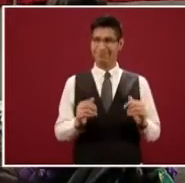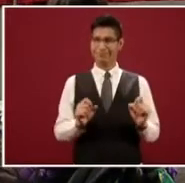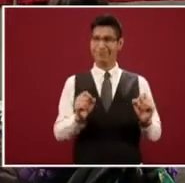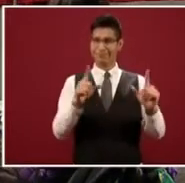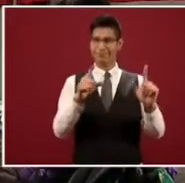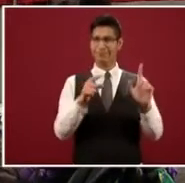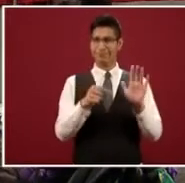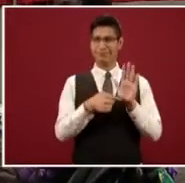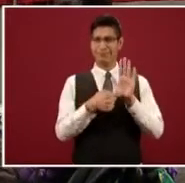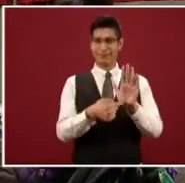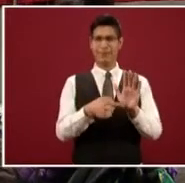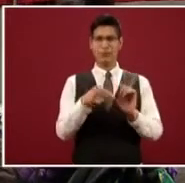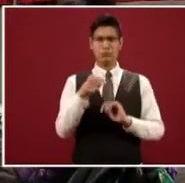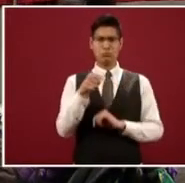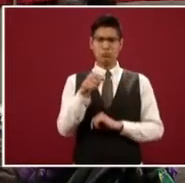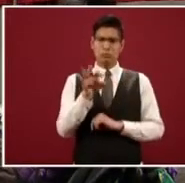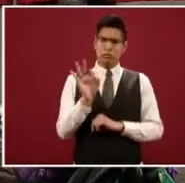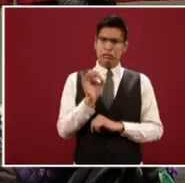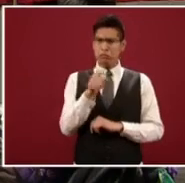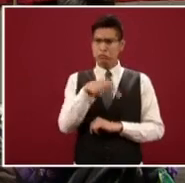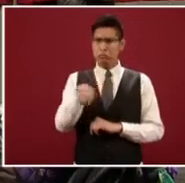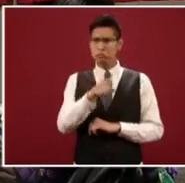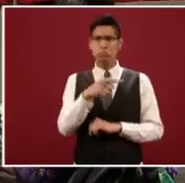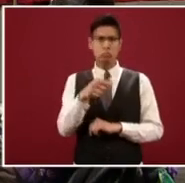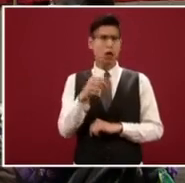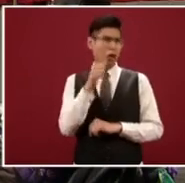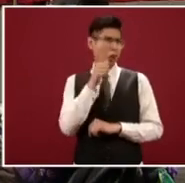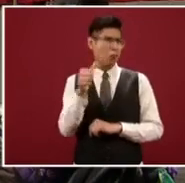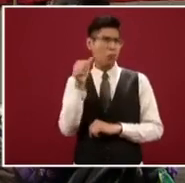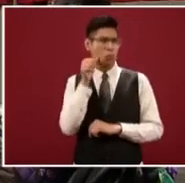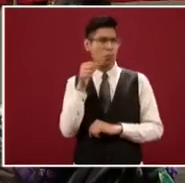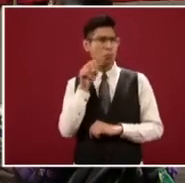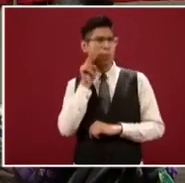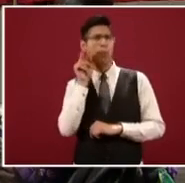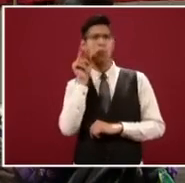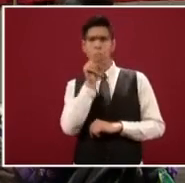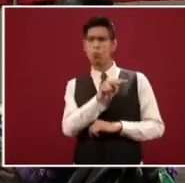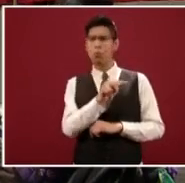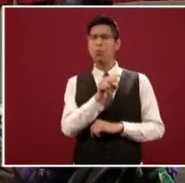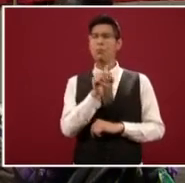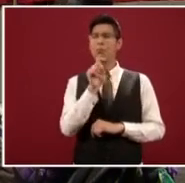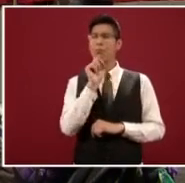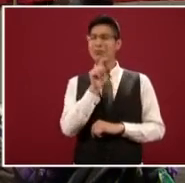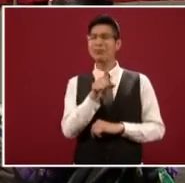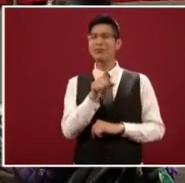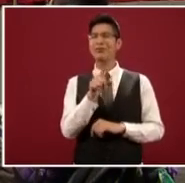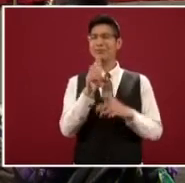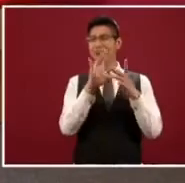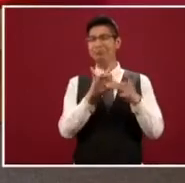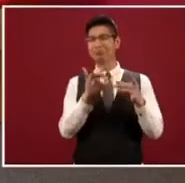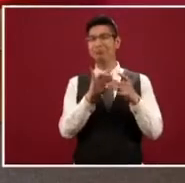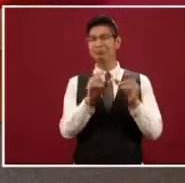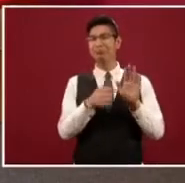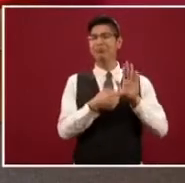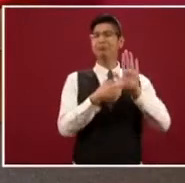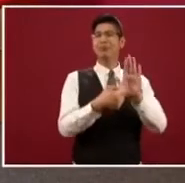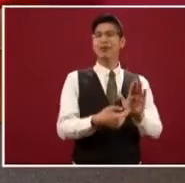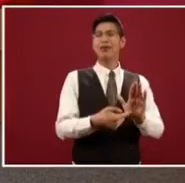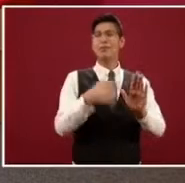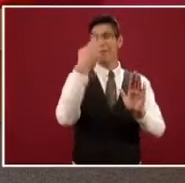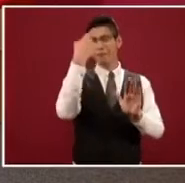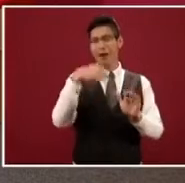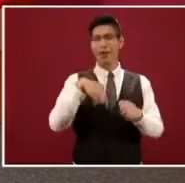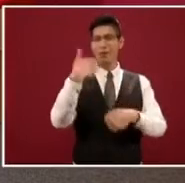El día de ayer, los que nos pudieron acompañar, precisamente vieron la presentación inicial de la